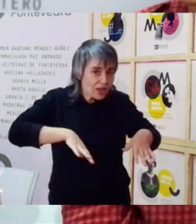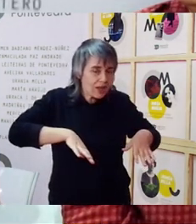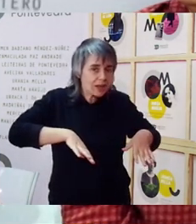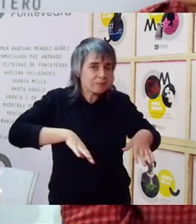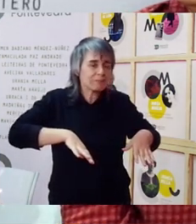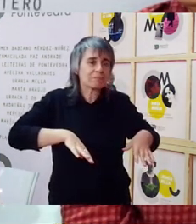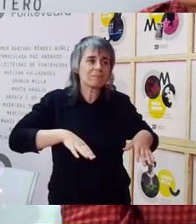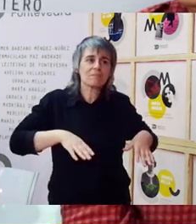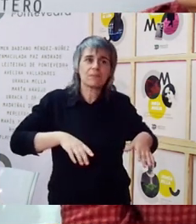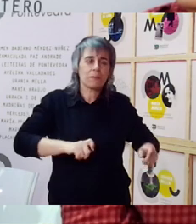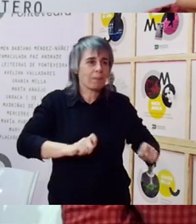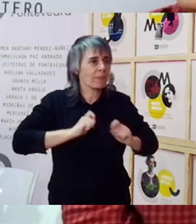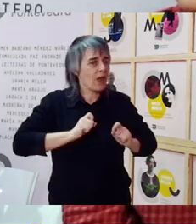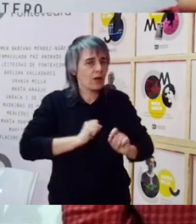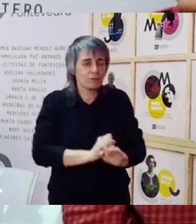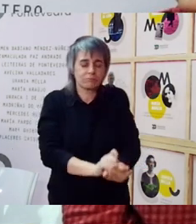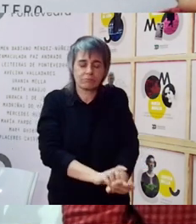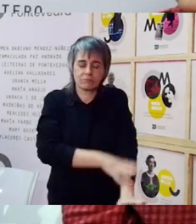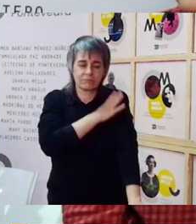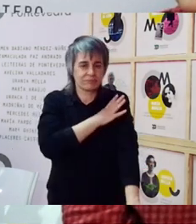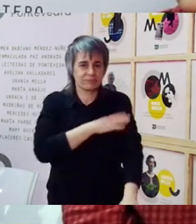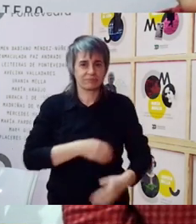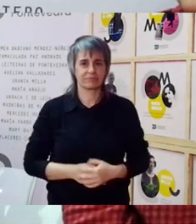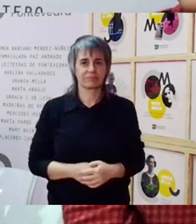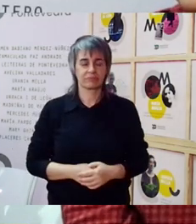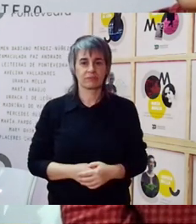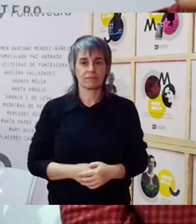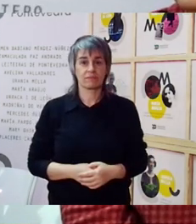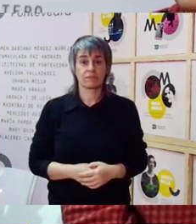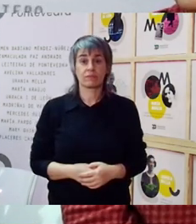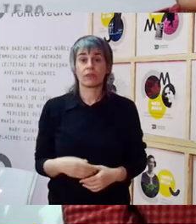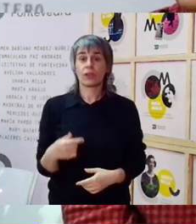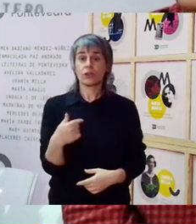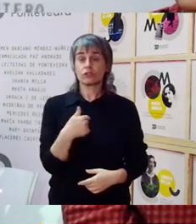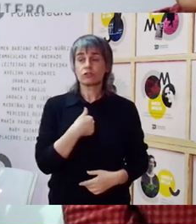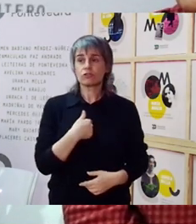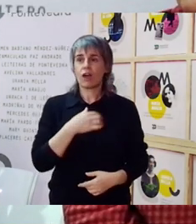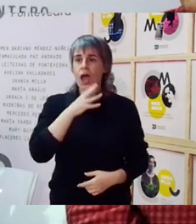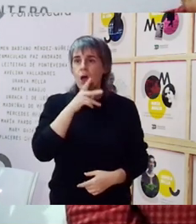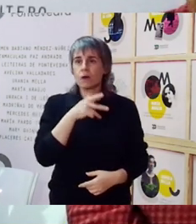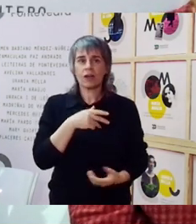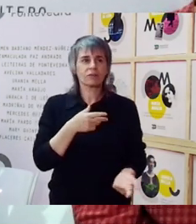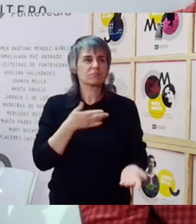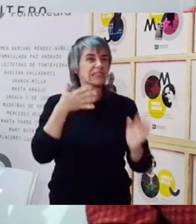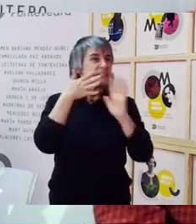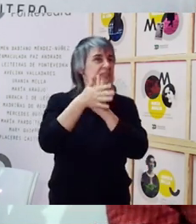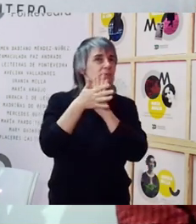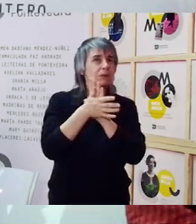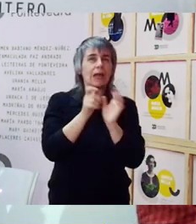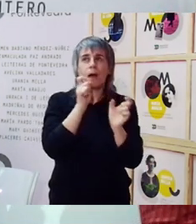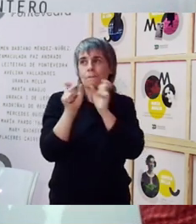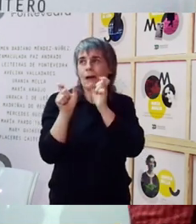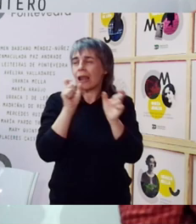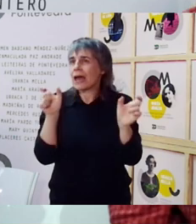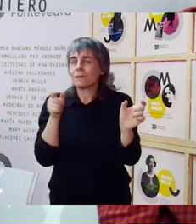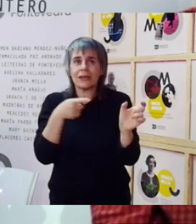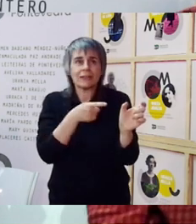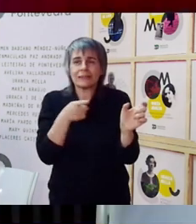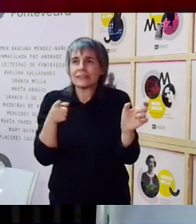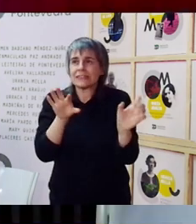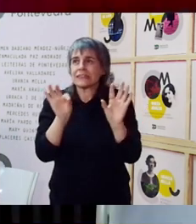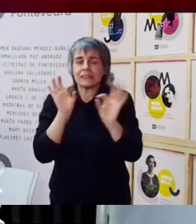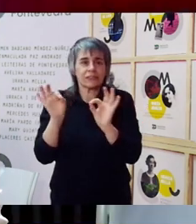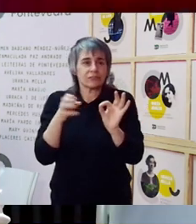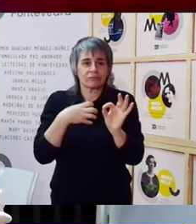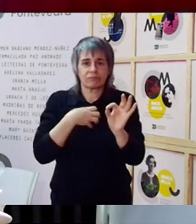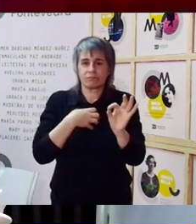chegoume e creo que me chegará sempre. Non podo decir con palabras o que significa poder escoitala